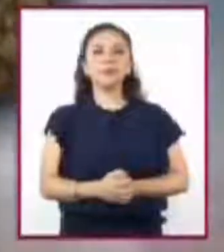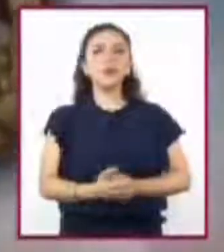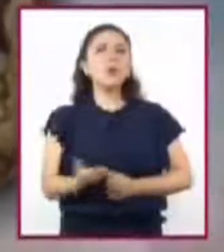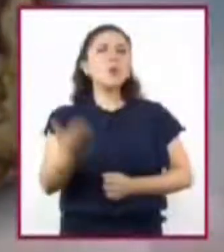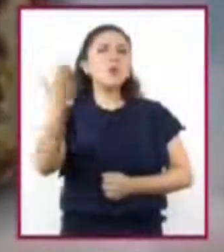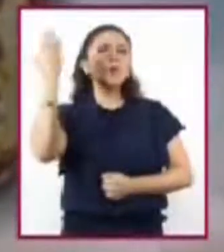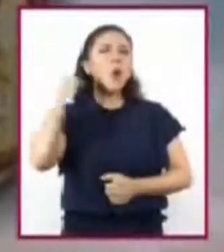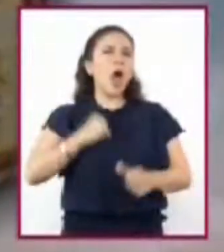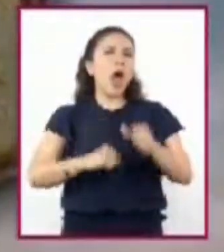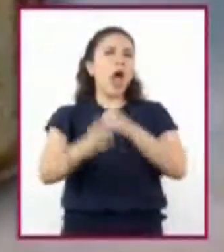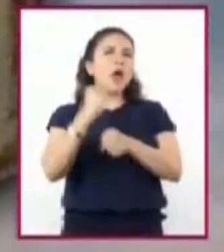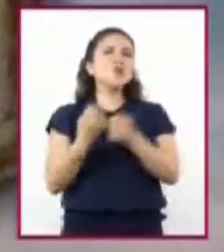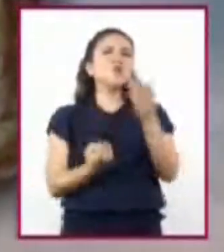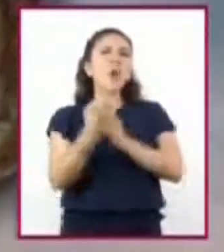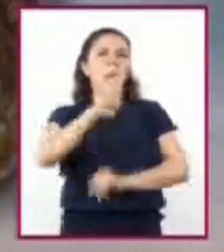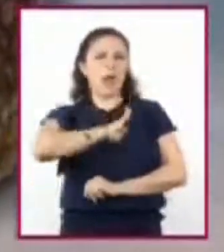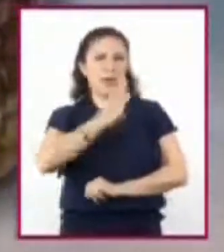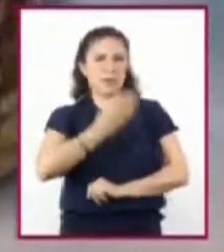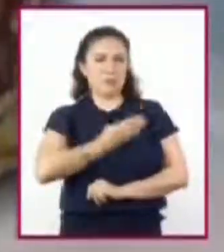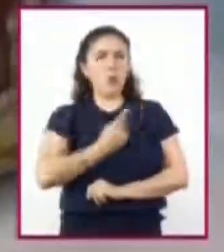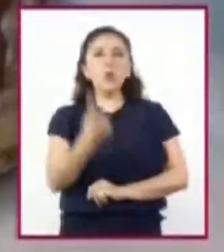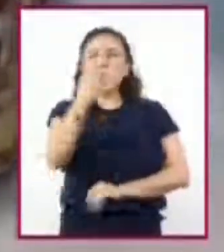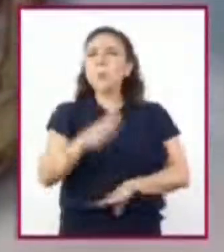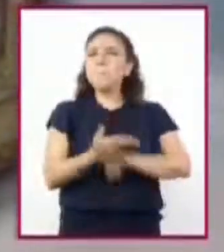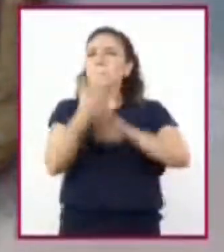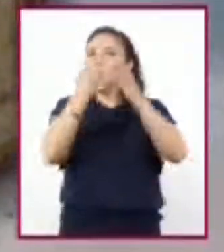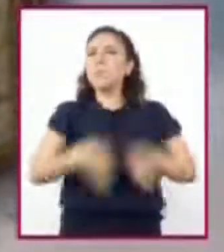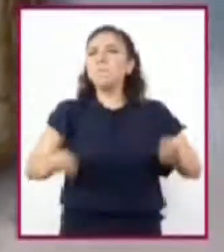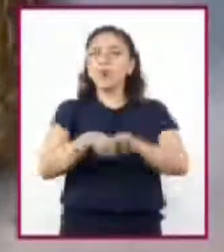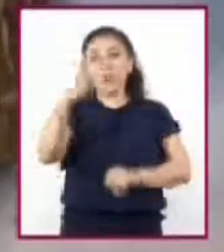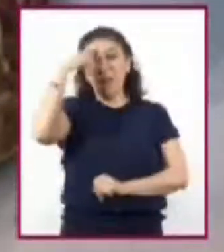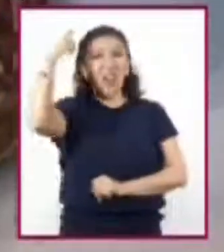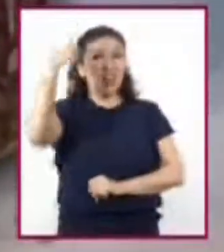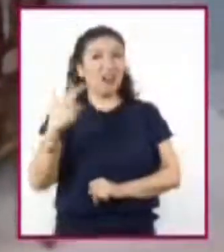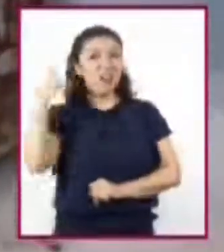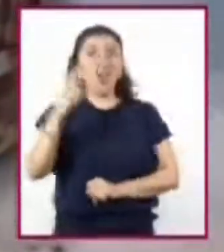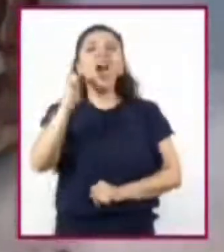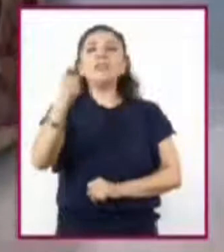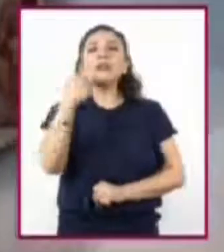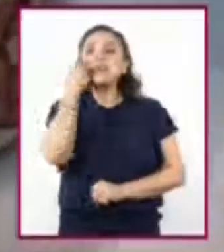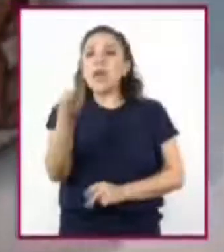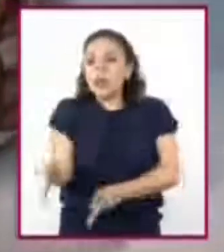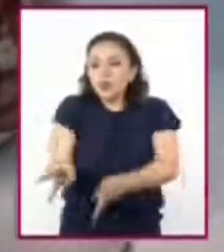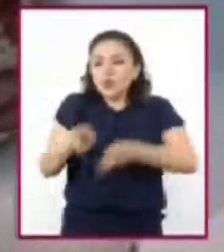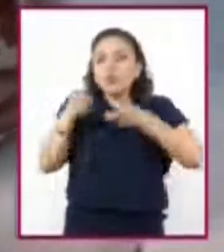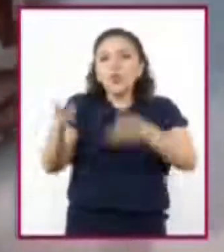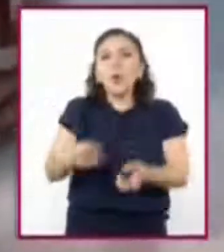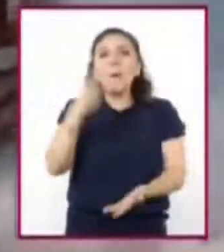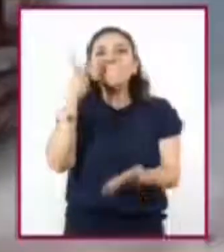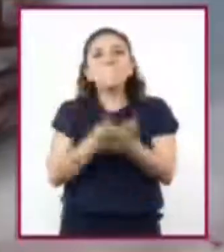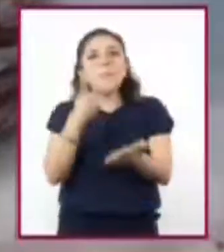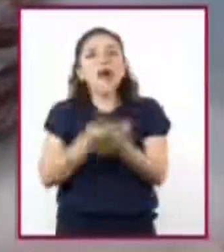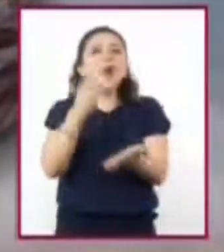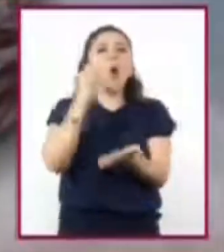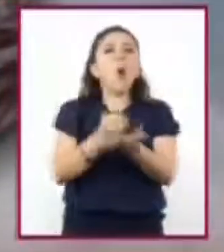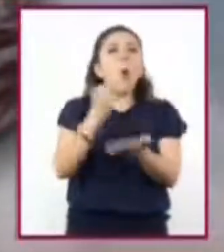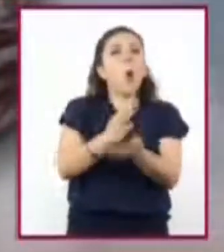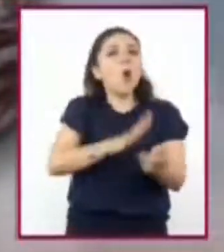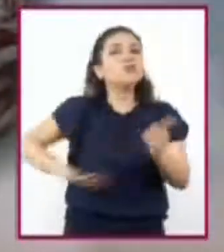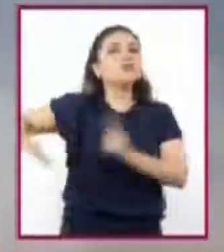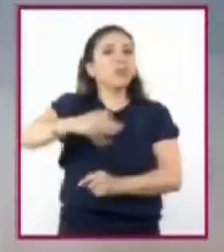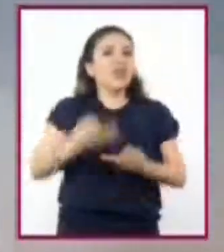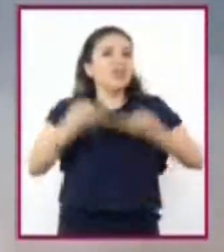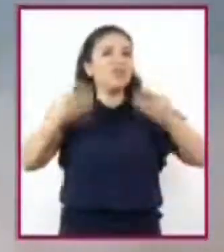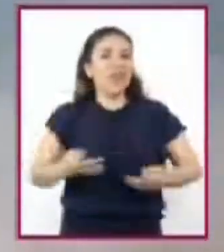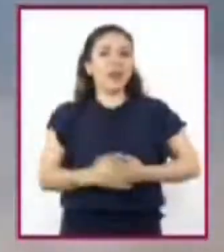el virreinato, una de las prioridades de la corona española fue la extracción de oro y plata de sus territorios